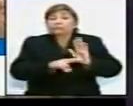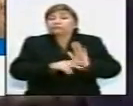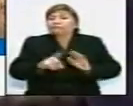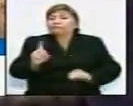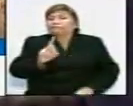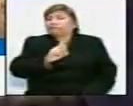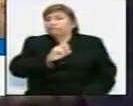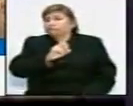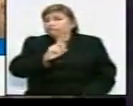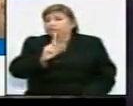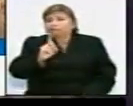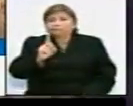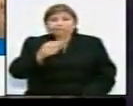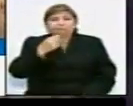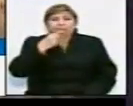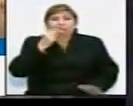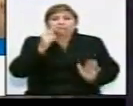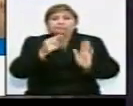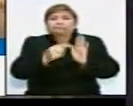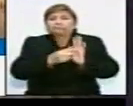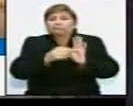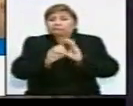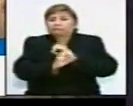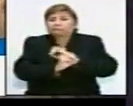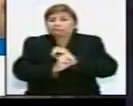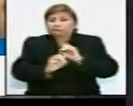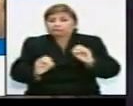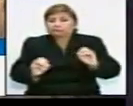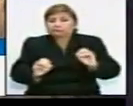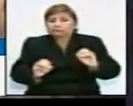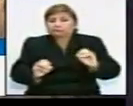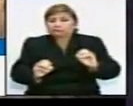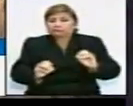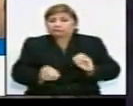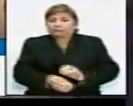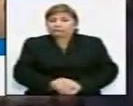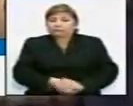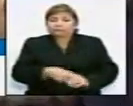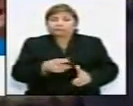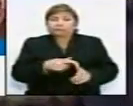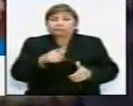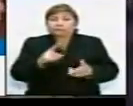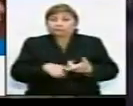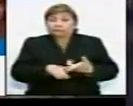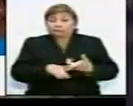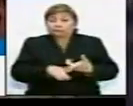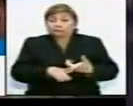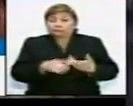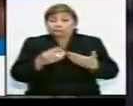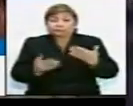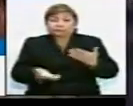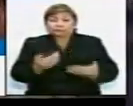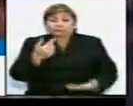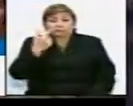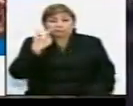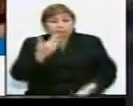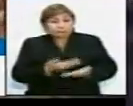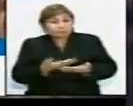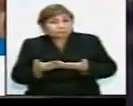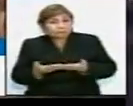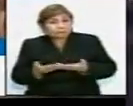no ha establecido nada al respecto. Entonces, si ustedes me permiten que yo